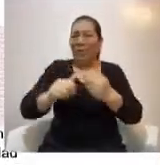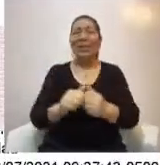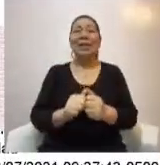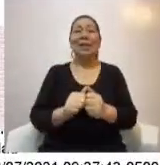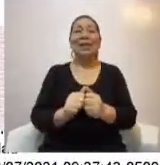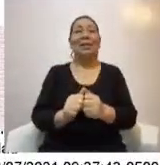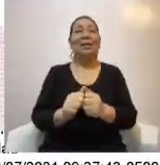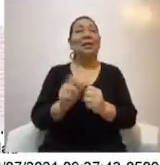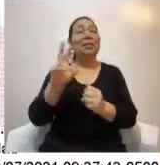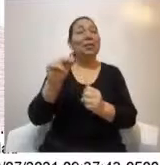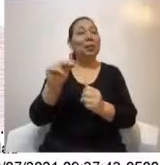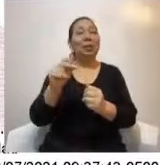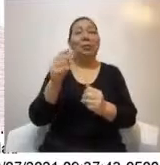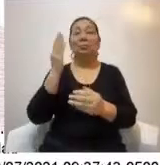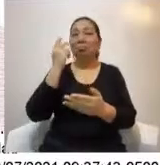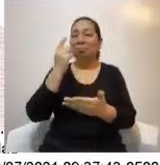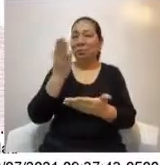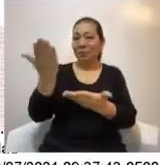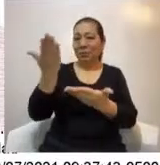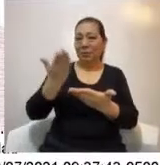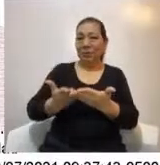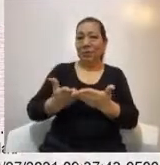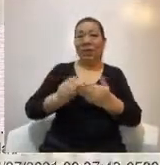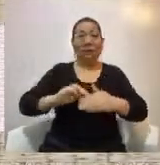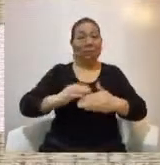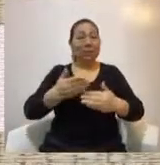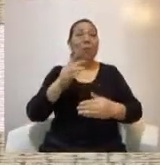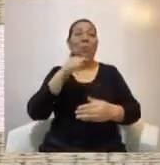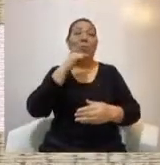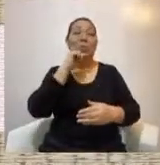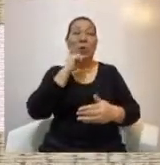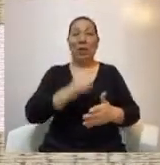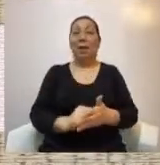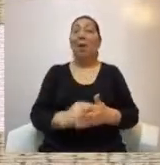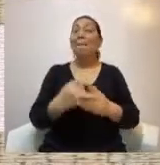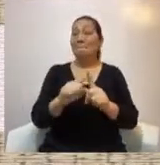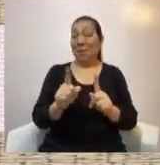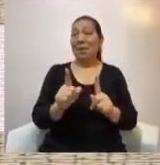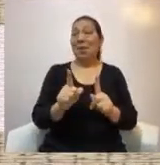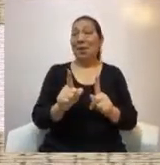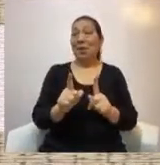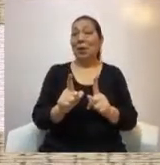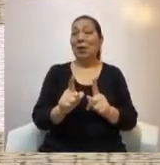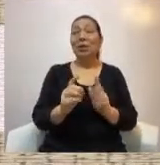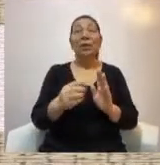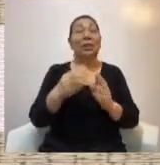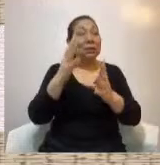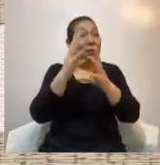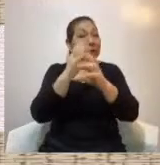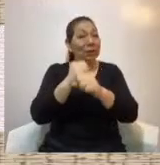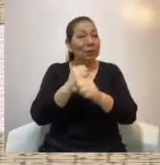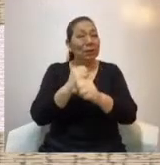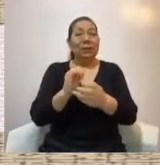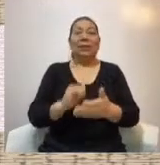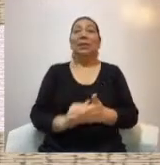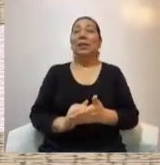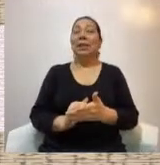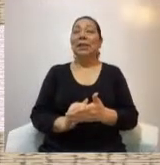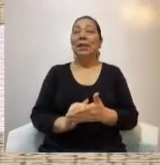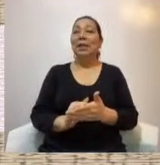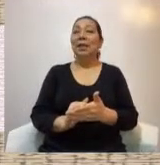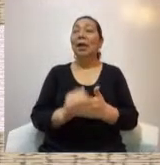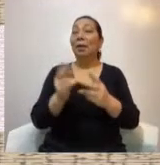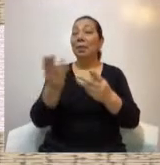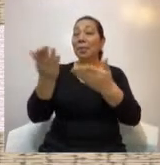cuya consecuencia fue la de impedir el ejercicio de la maternidad de la demandante, pero además restringió de manera